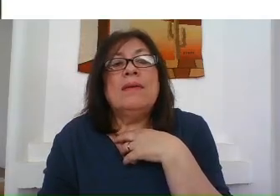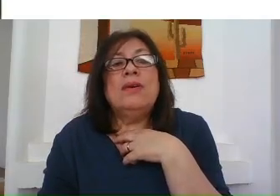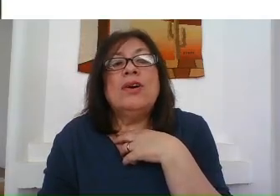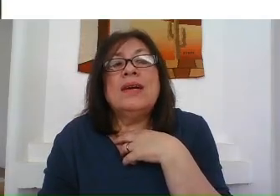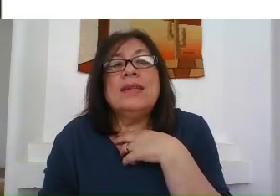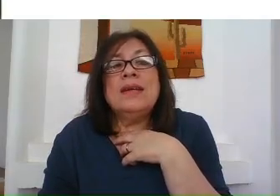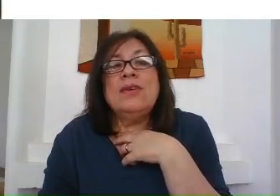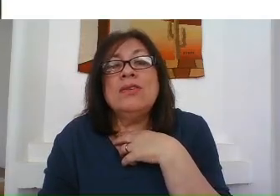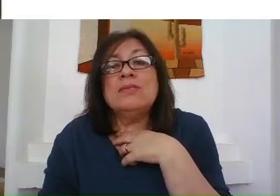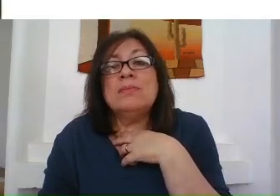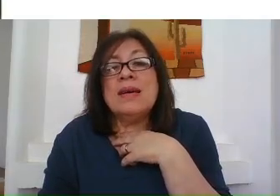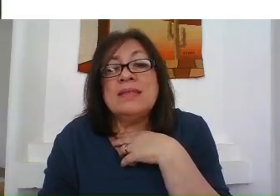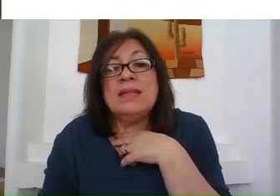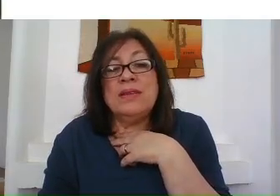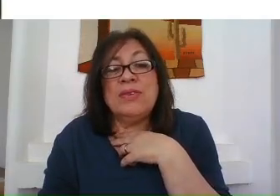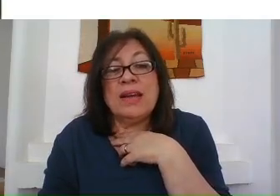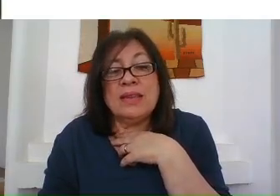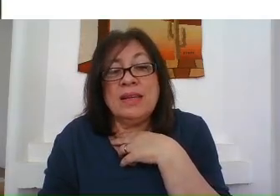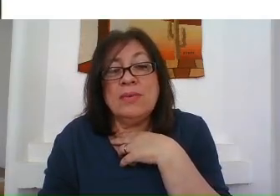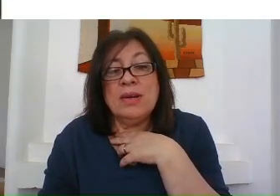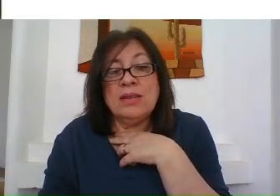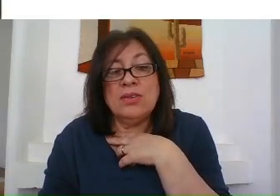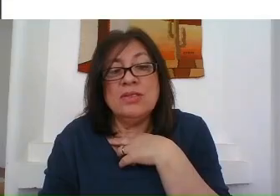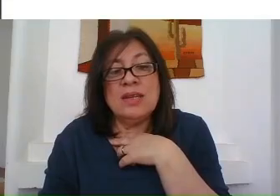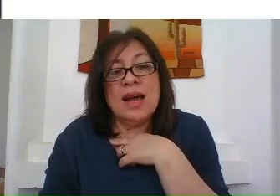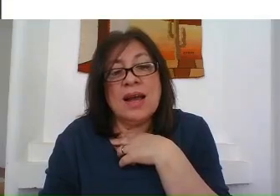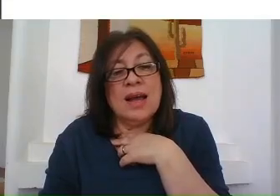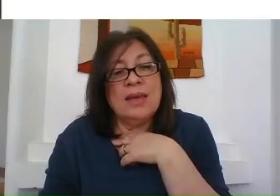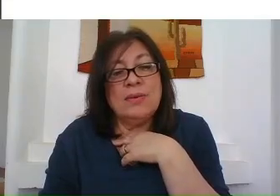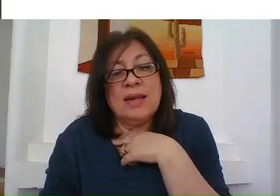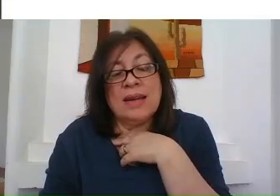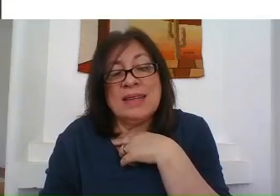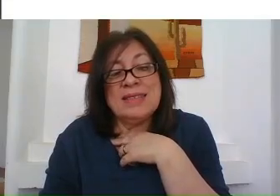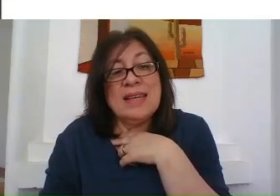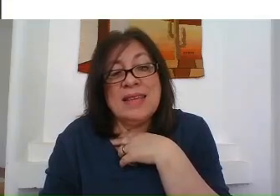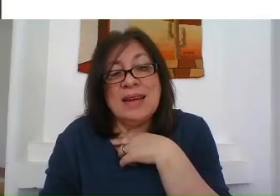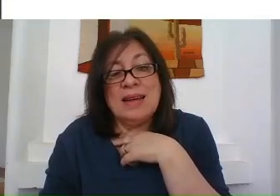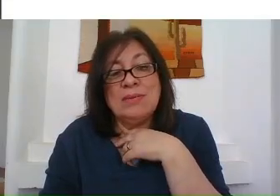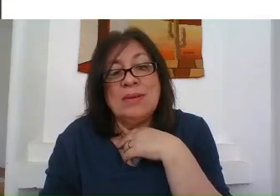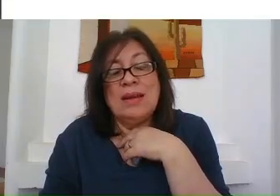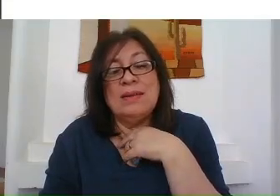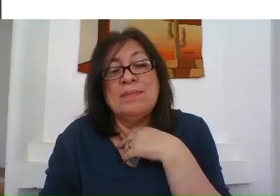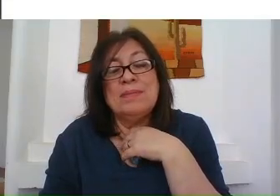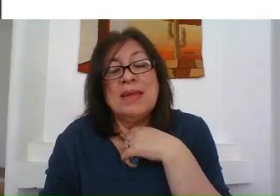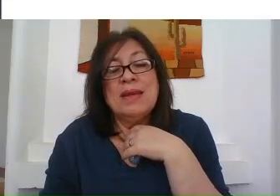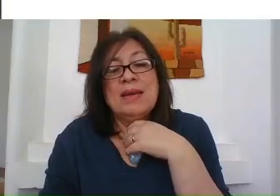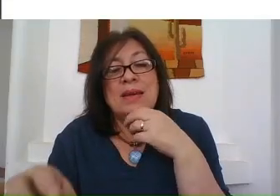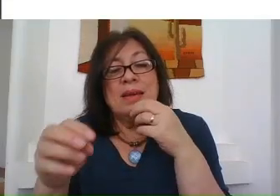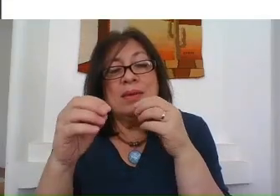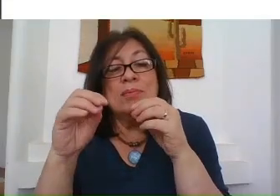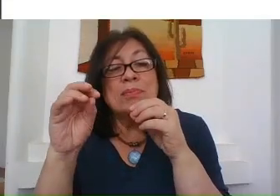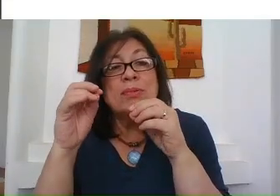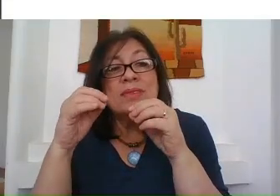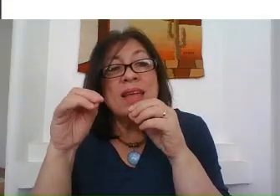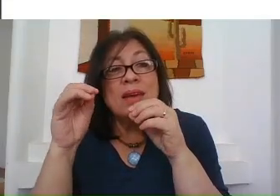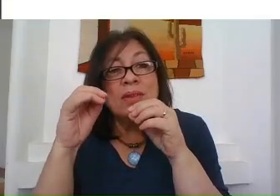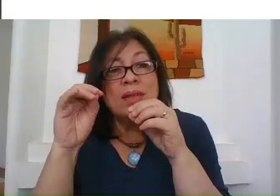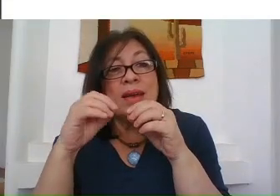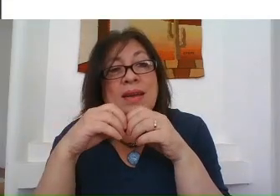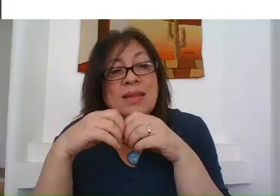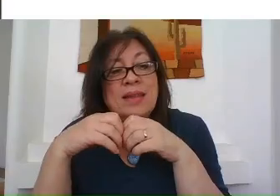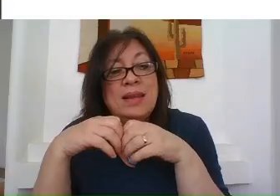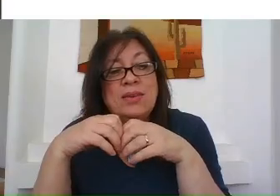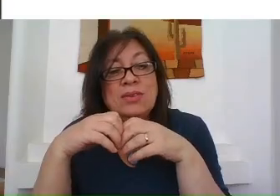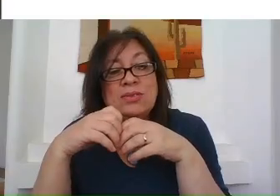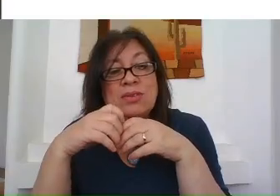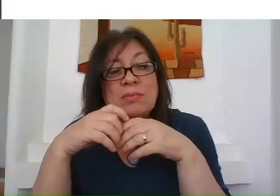Bueno, los criterios más significativos, entonces acá hay una reseña, un punteo